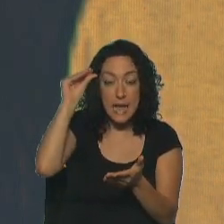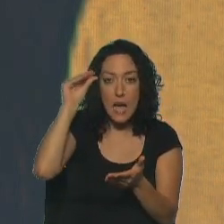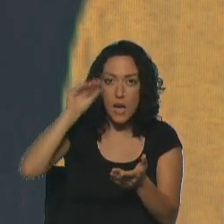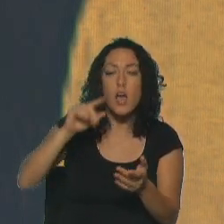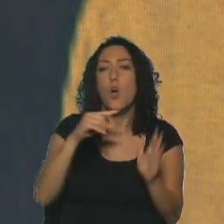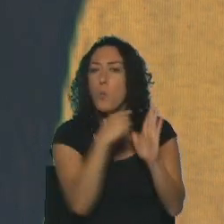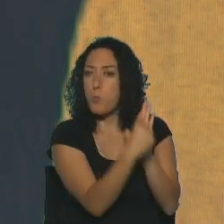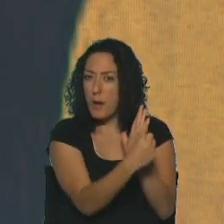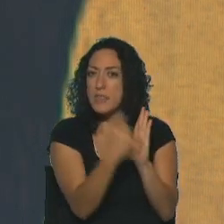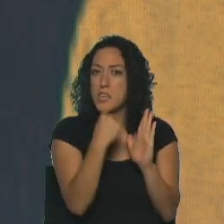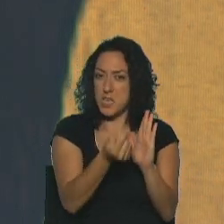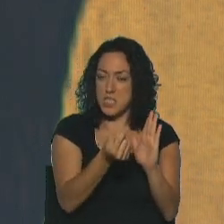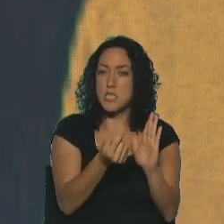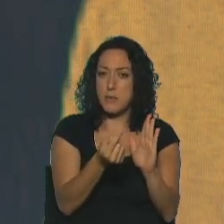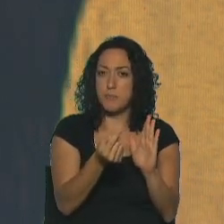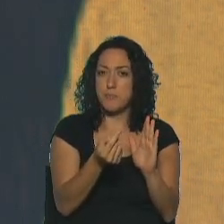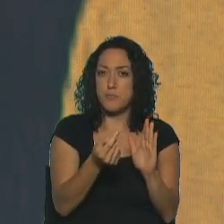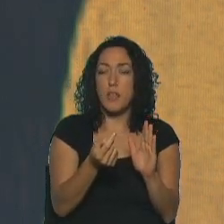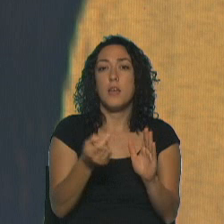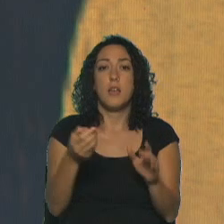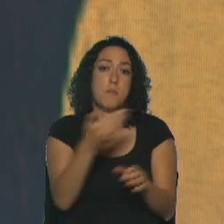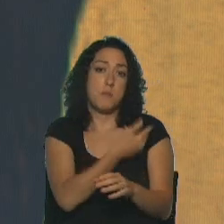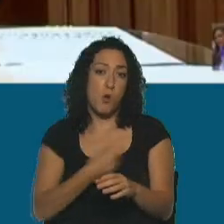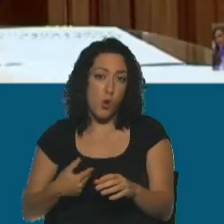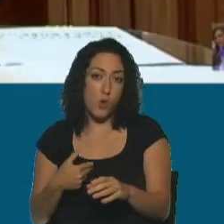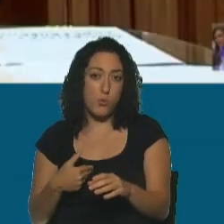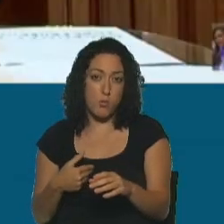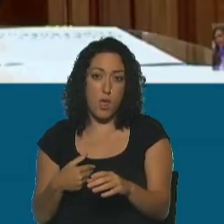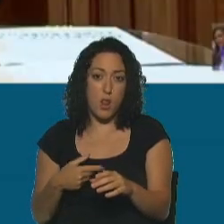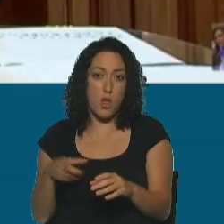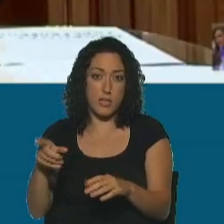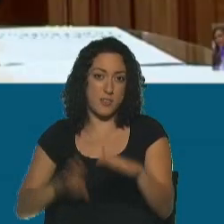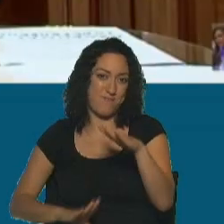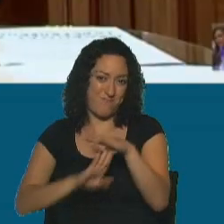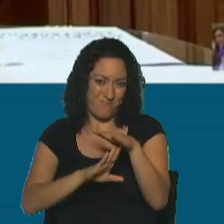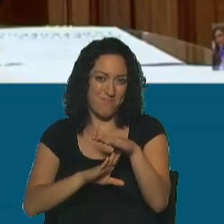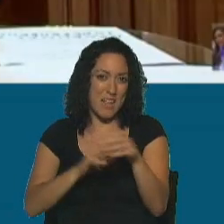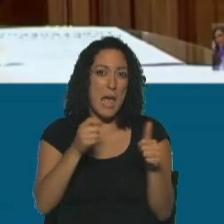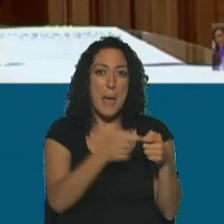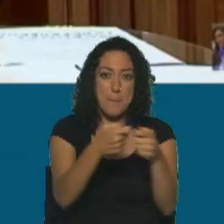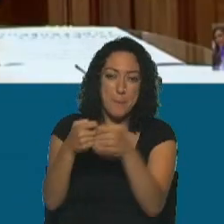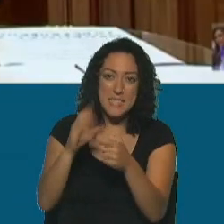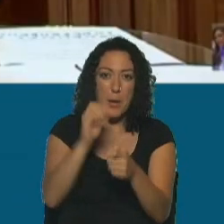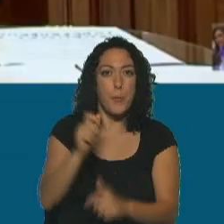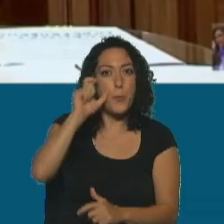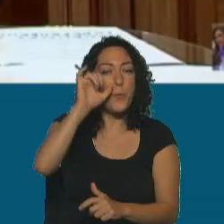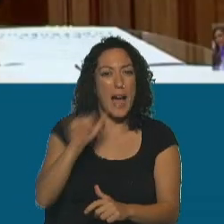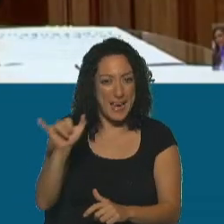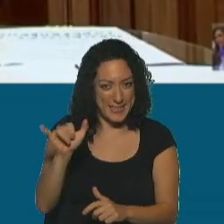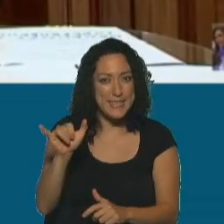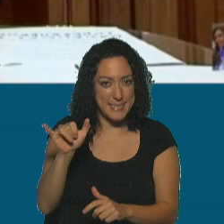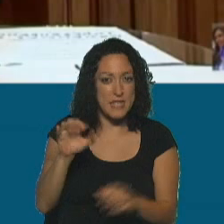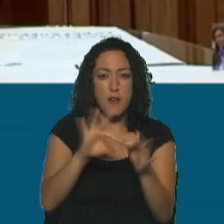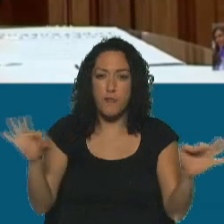de esas dice que desde el Poder Ejecutivo que ella encabezó existía respecto de las empresas de Lázaro Báez. Quiero hacer hincapié en